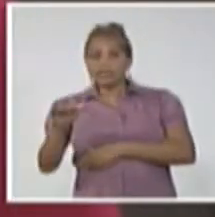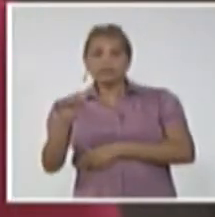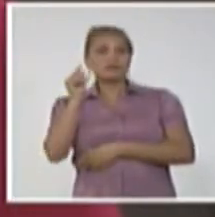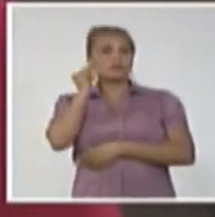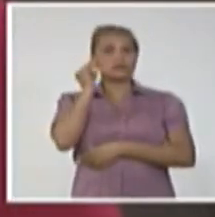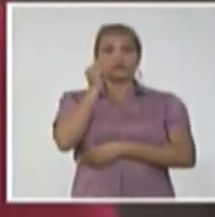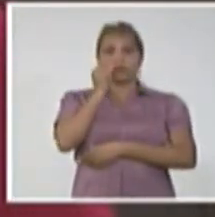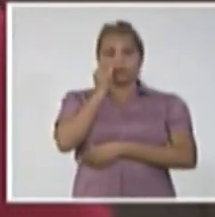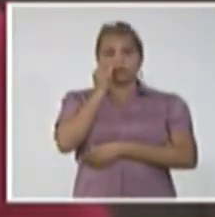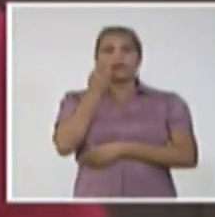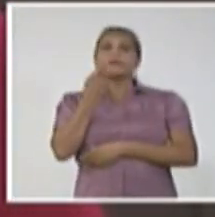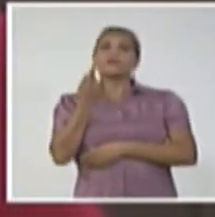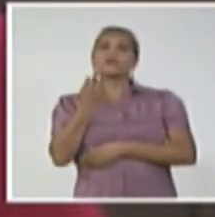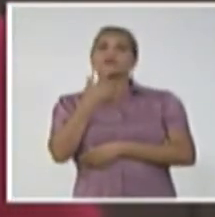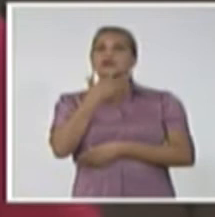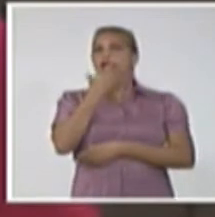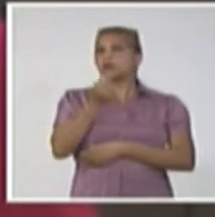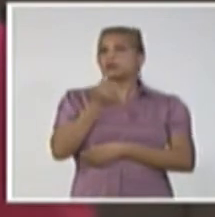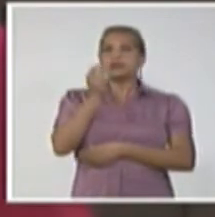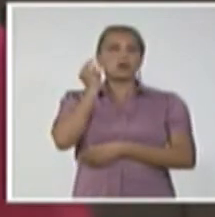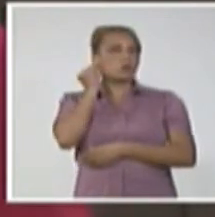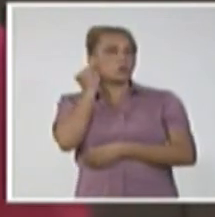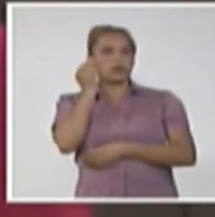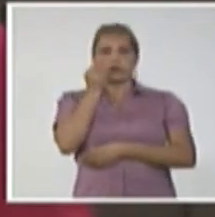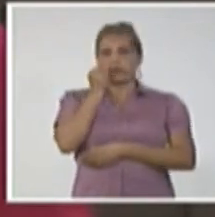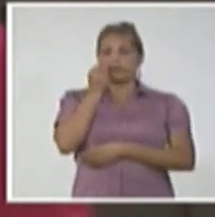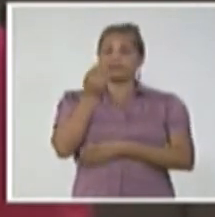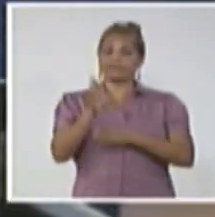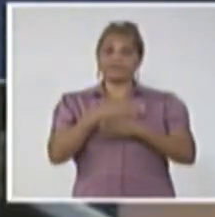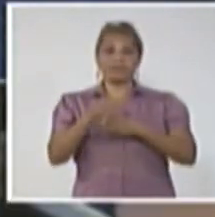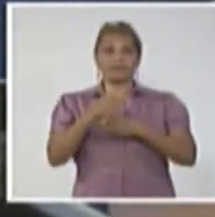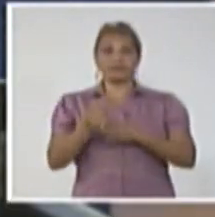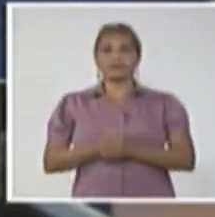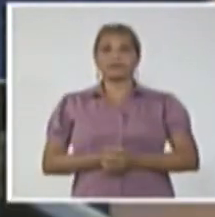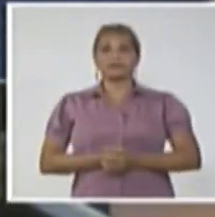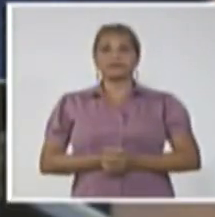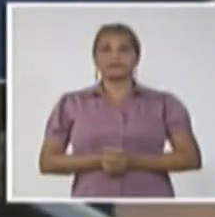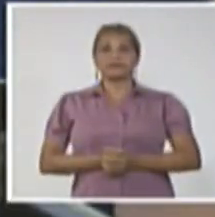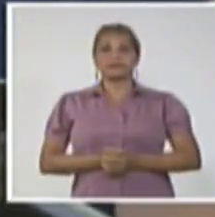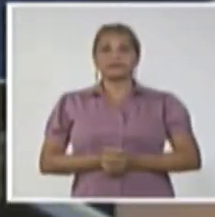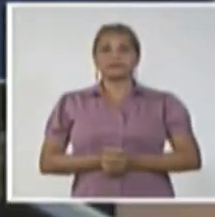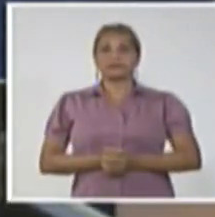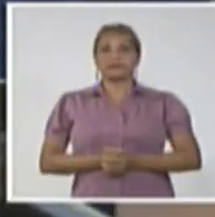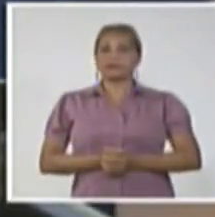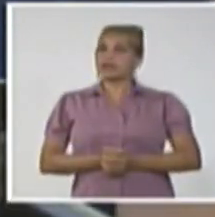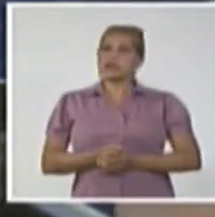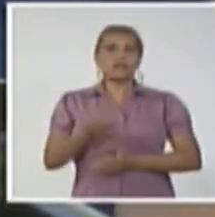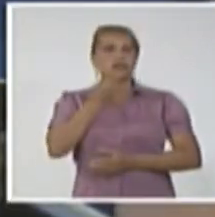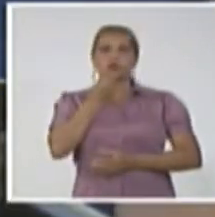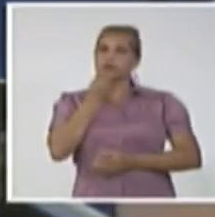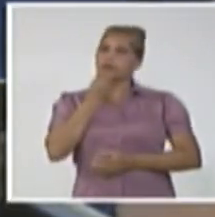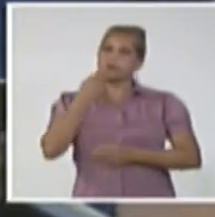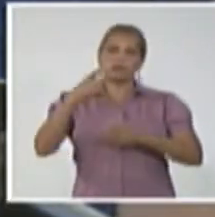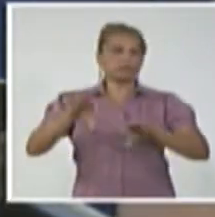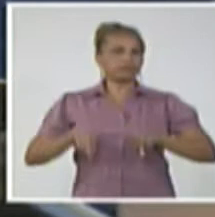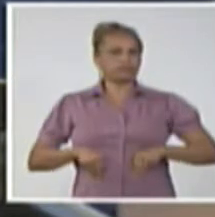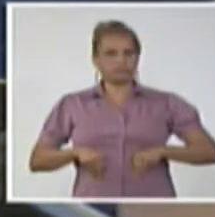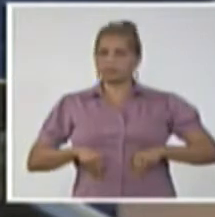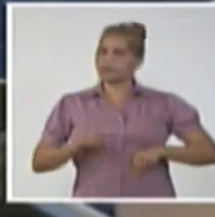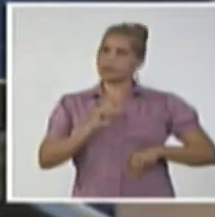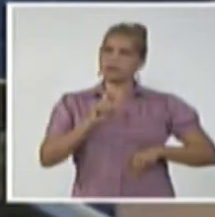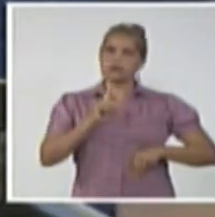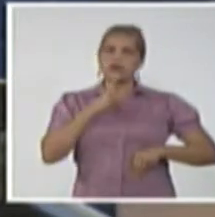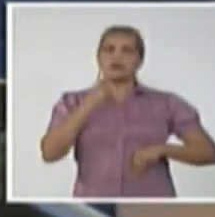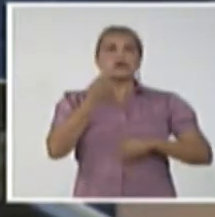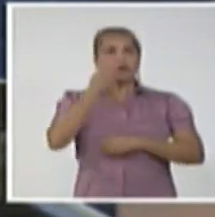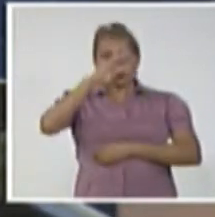orientación sexual diferente, el conocido bullying. Eso no nos lo podemos seguir permitiendo ni como país, ni como sociedad